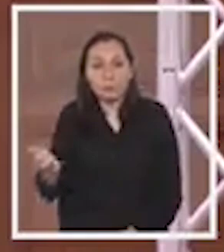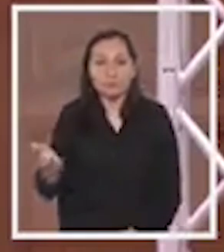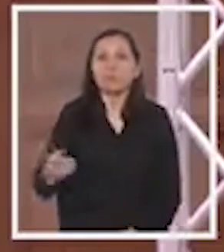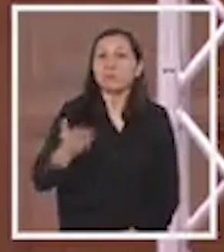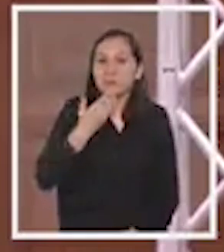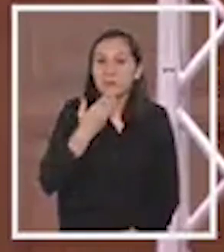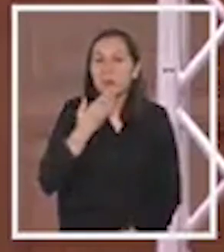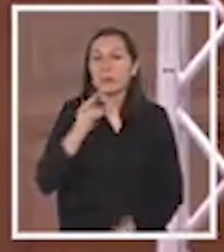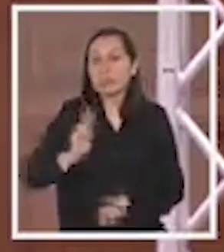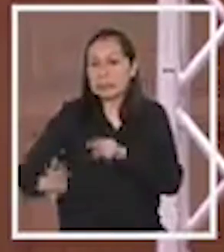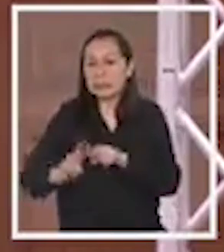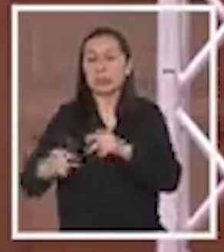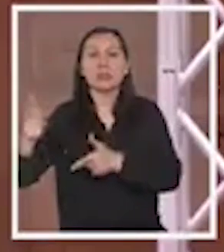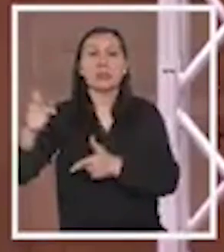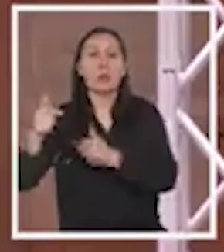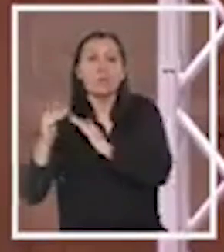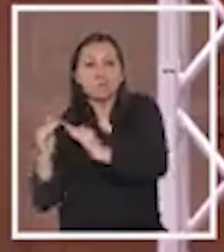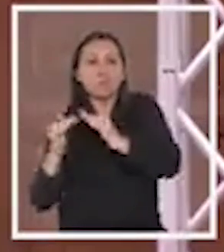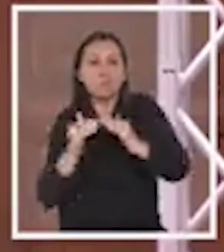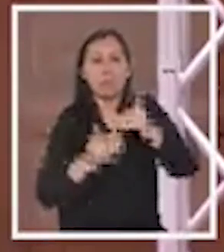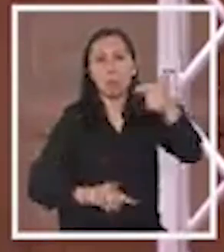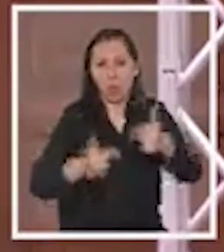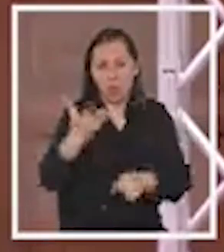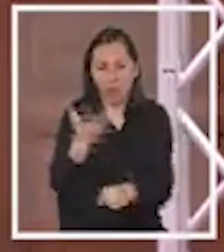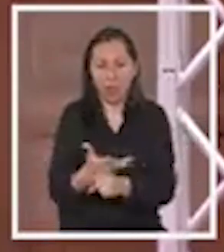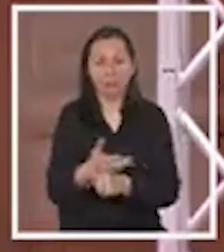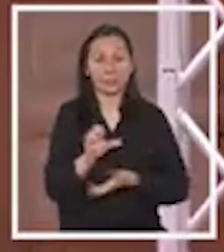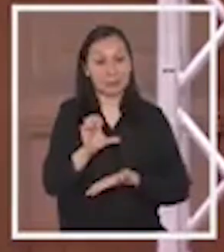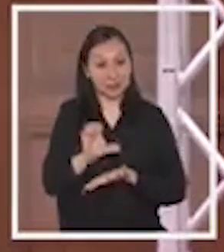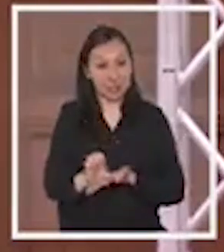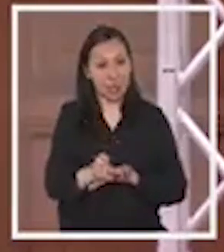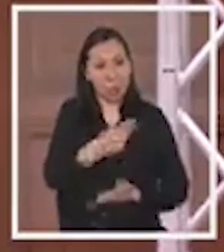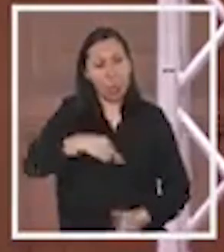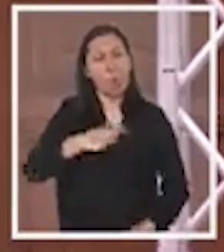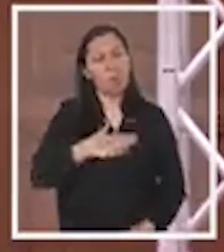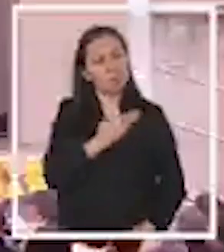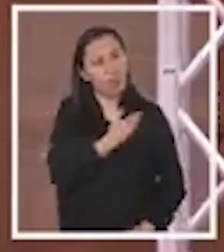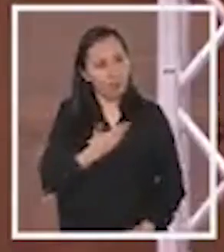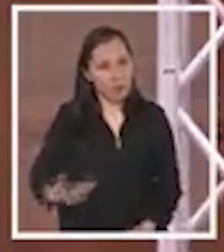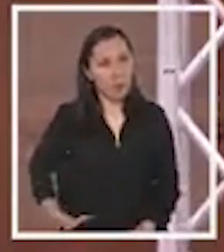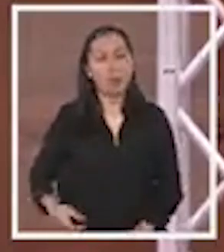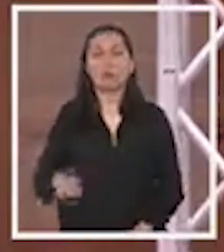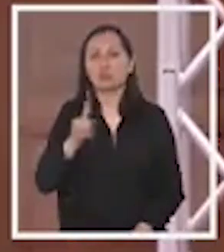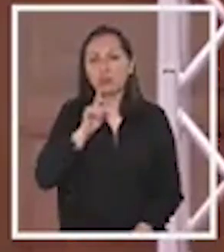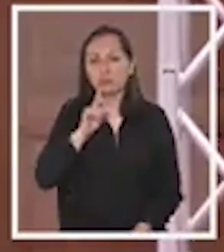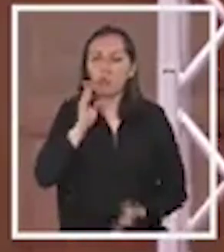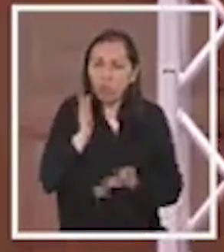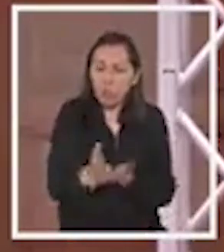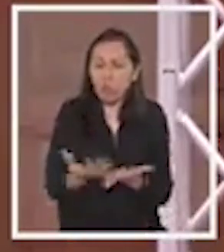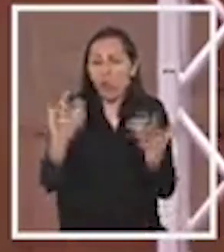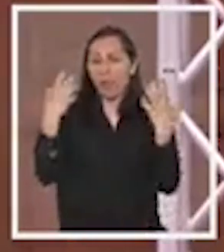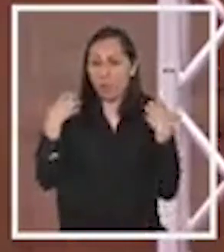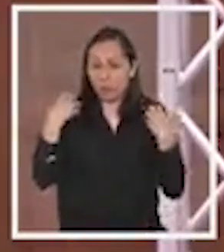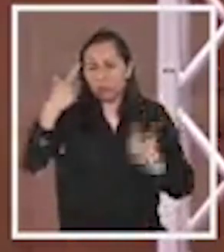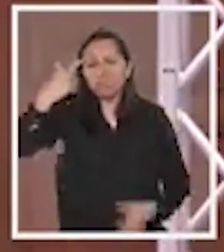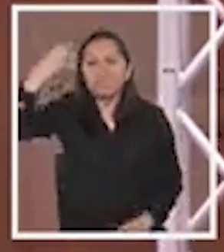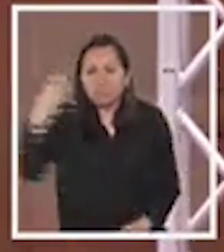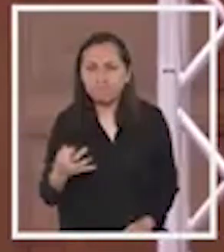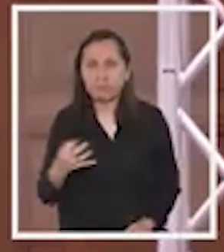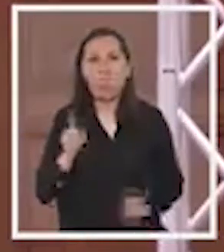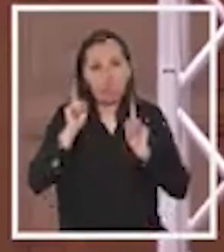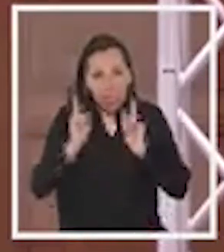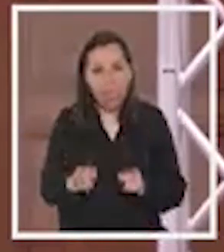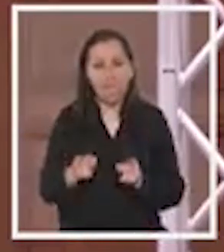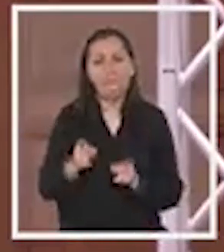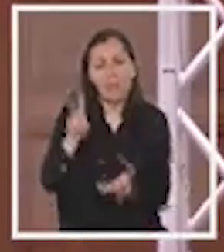también lo que hacen en los barrios. Y el Estado y nuestro gobierno tiene no solo el deber, sino la convicción de que eso